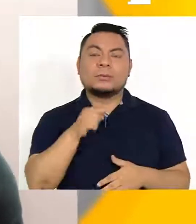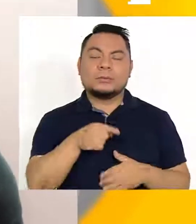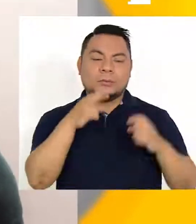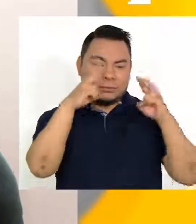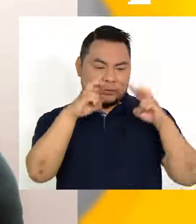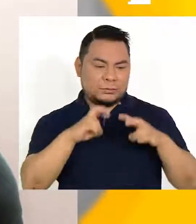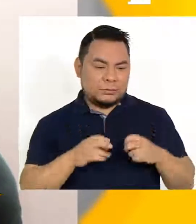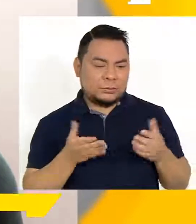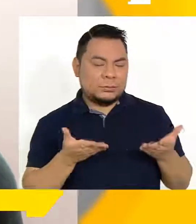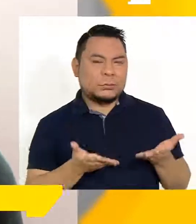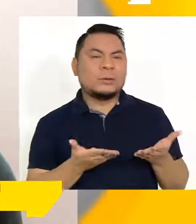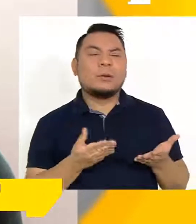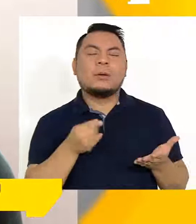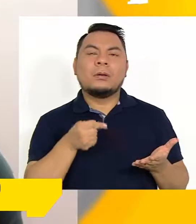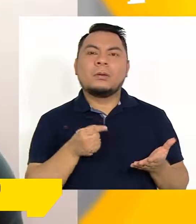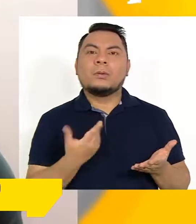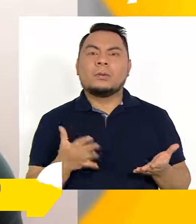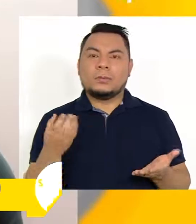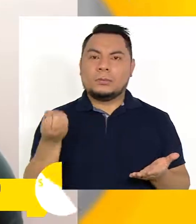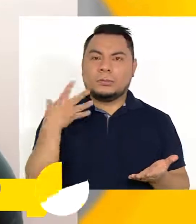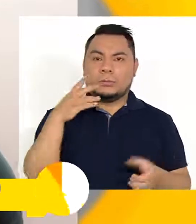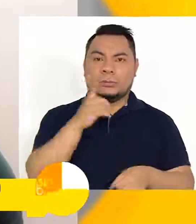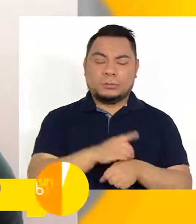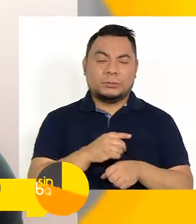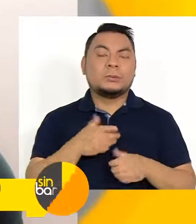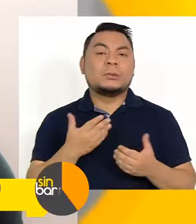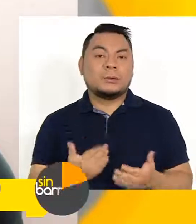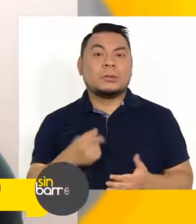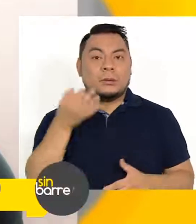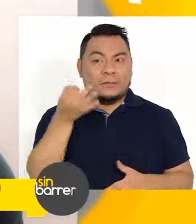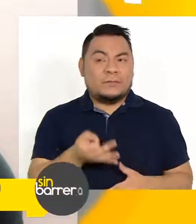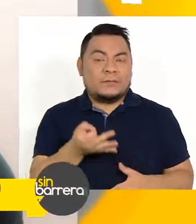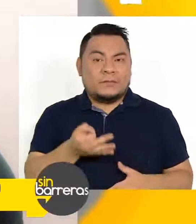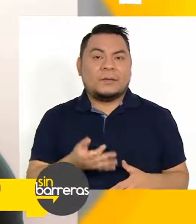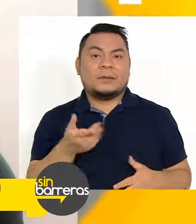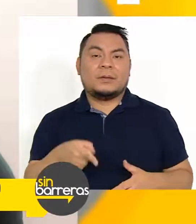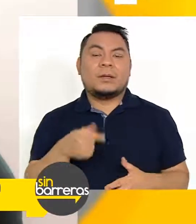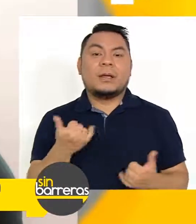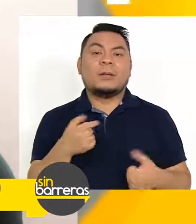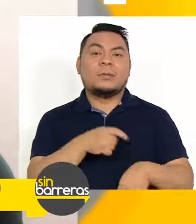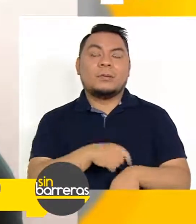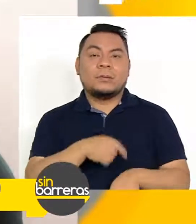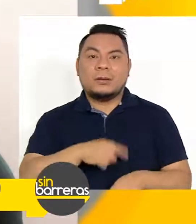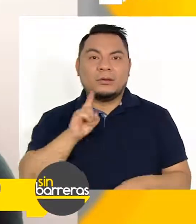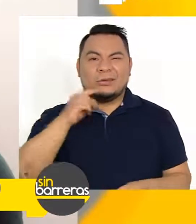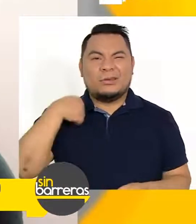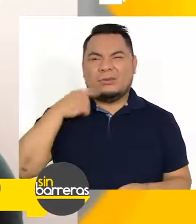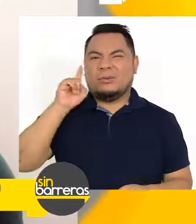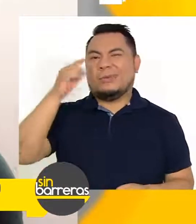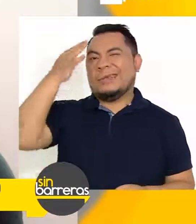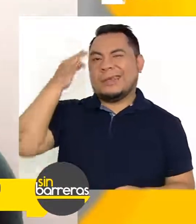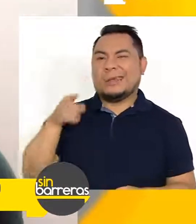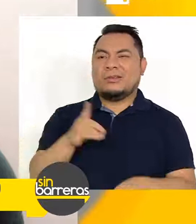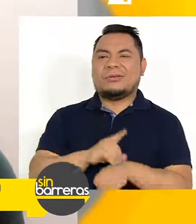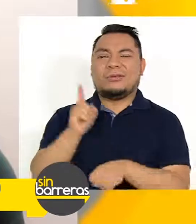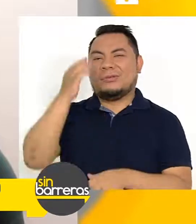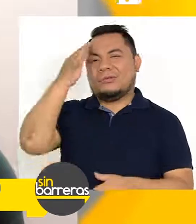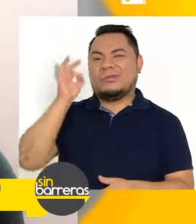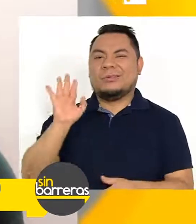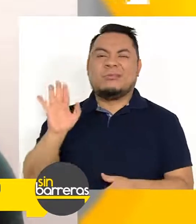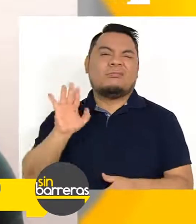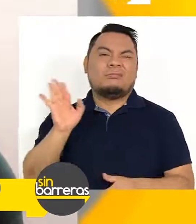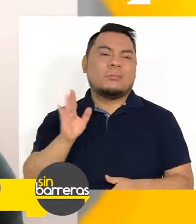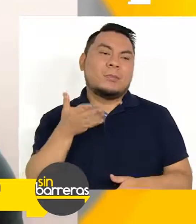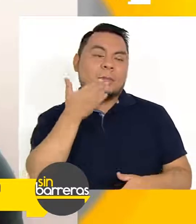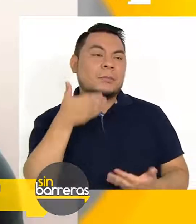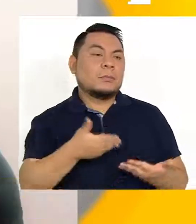de su diagnóstico y bueno, la verdad que en ese momento yo no le creí y